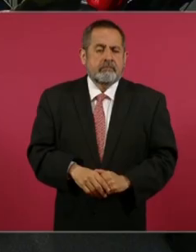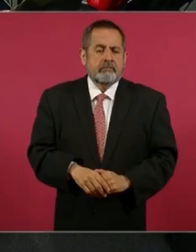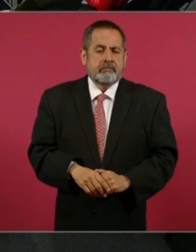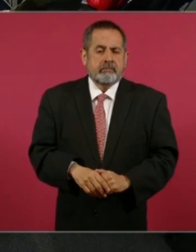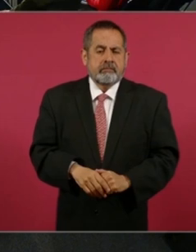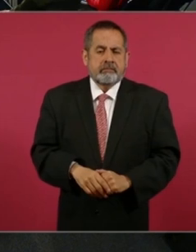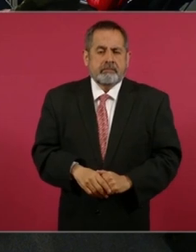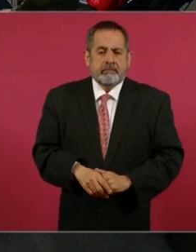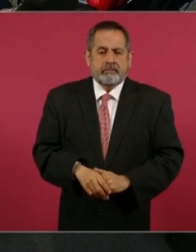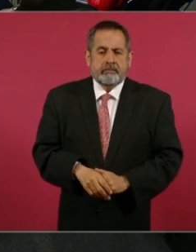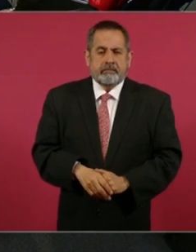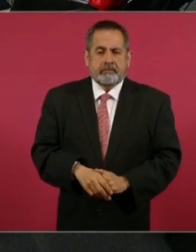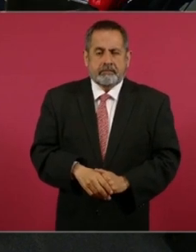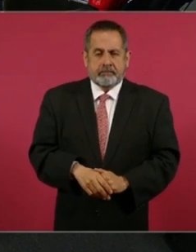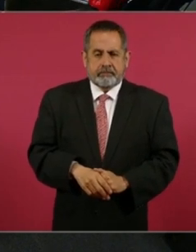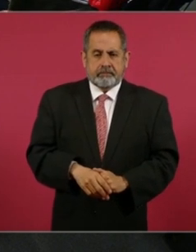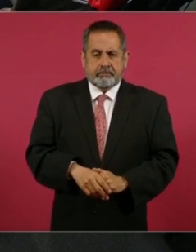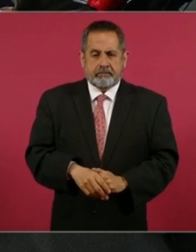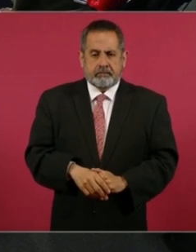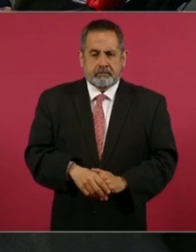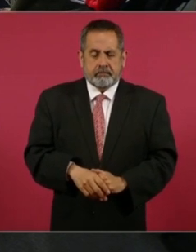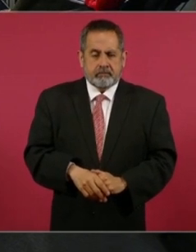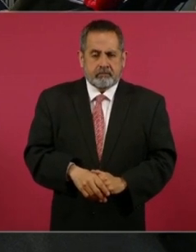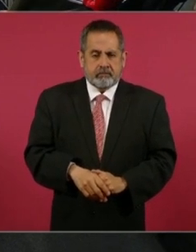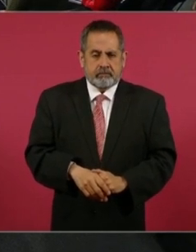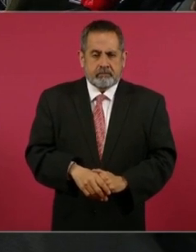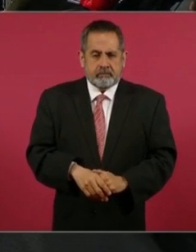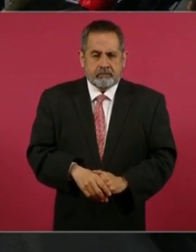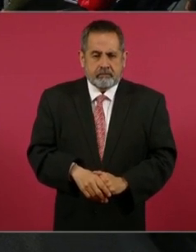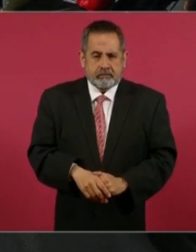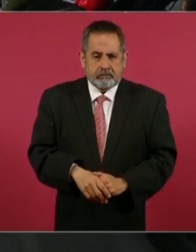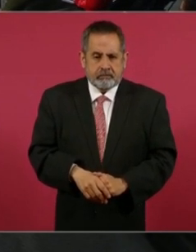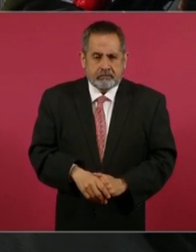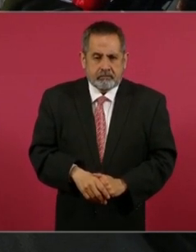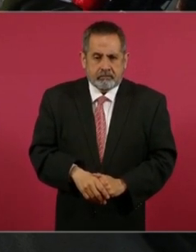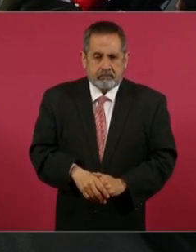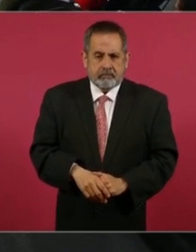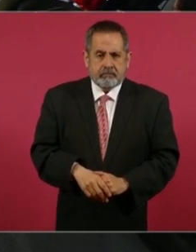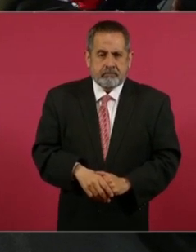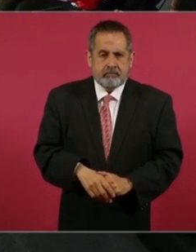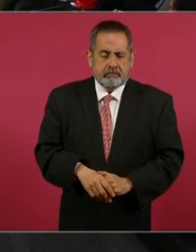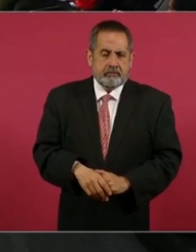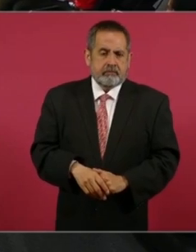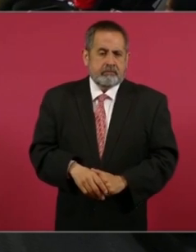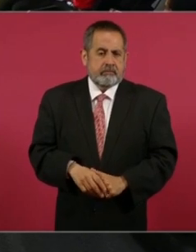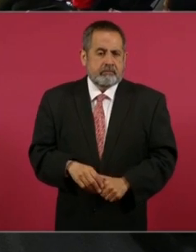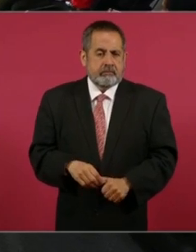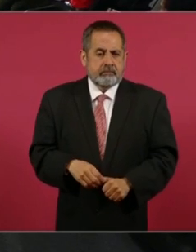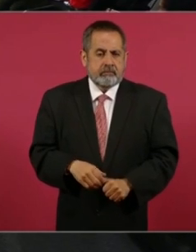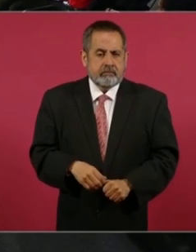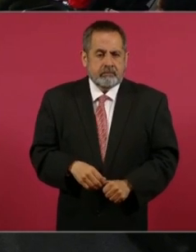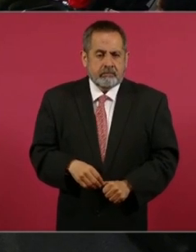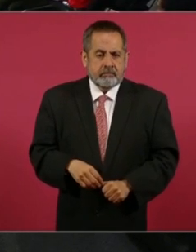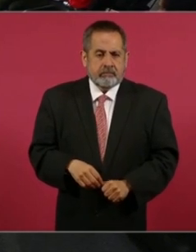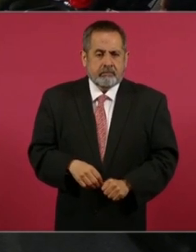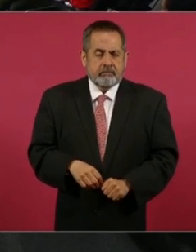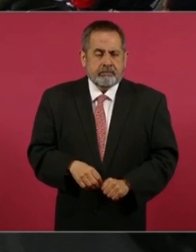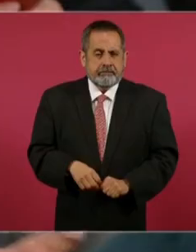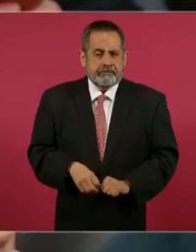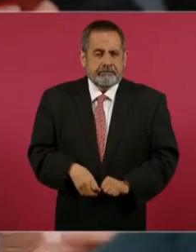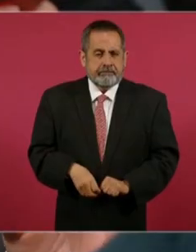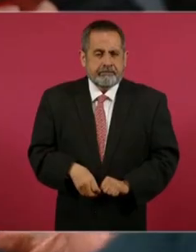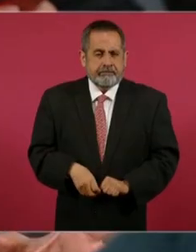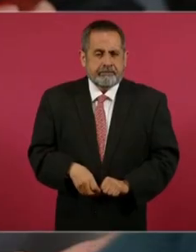Bueno, la Casa Blanca ayer dijo, que va a conocer que ya van a retirar el apoyo militar a Ucrania, que si esto también pudiera